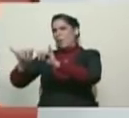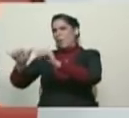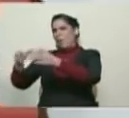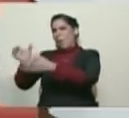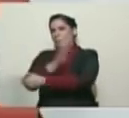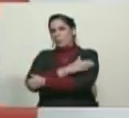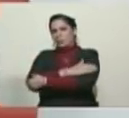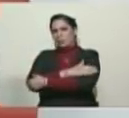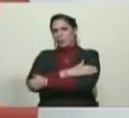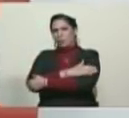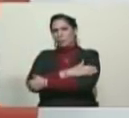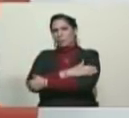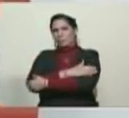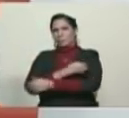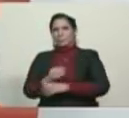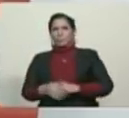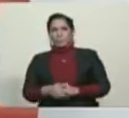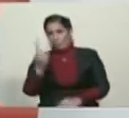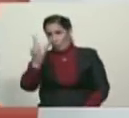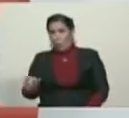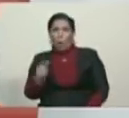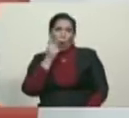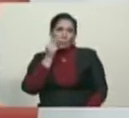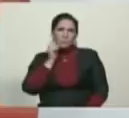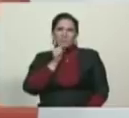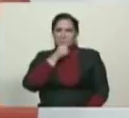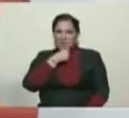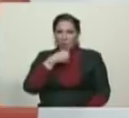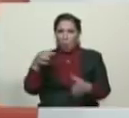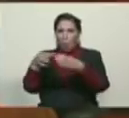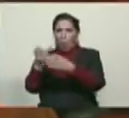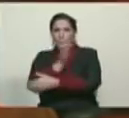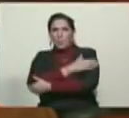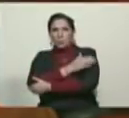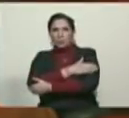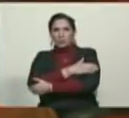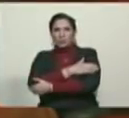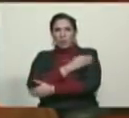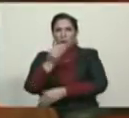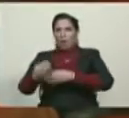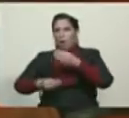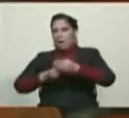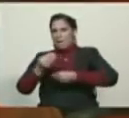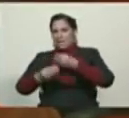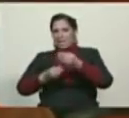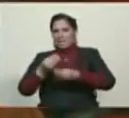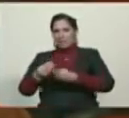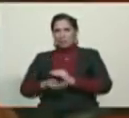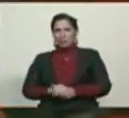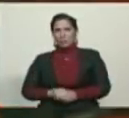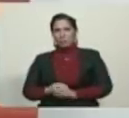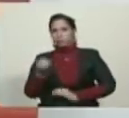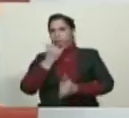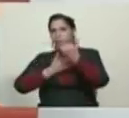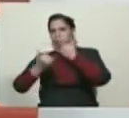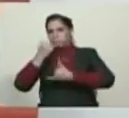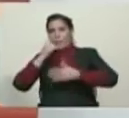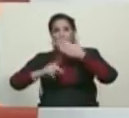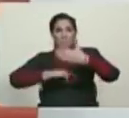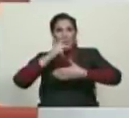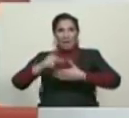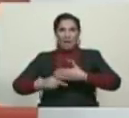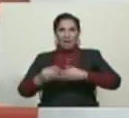Ramos Alluc, el motor le ha fallado y no ha podido hacer realidad su plan,